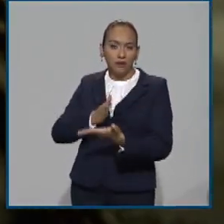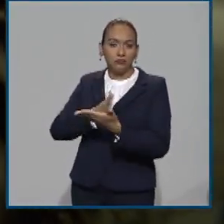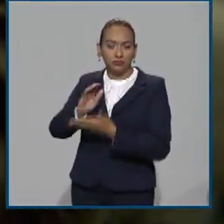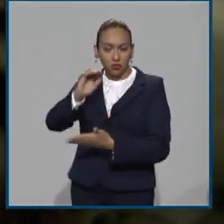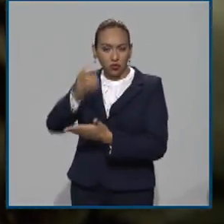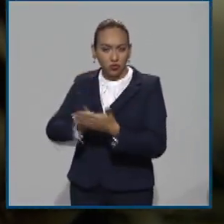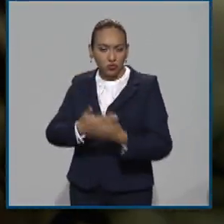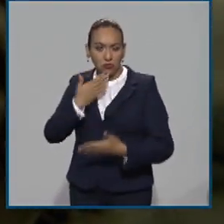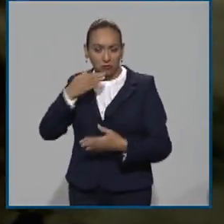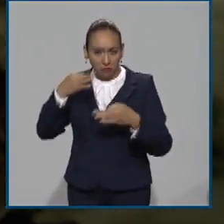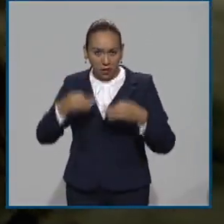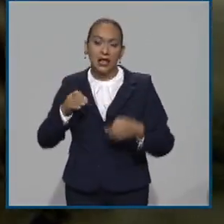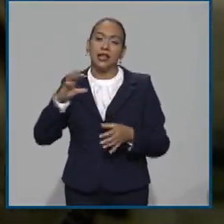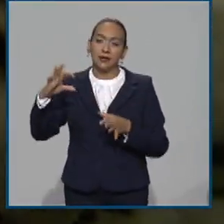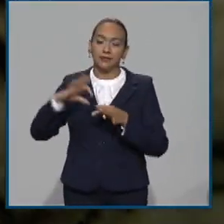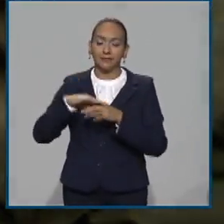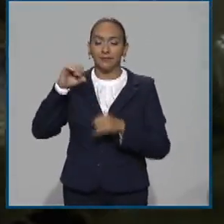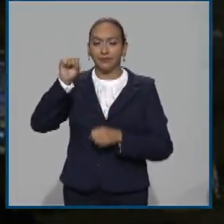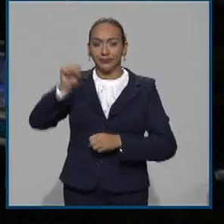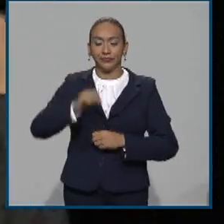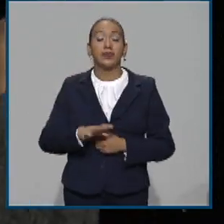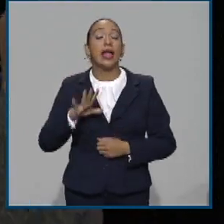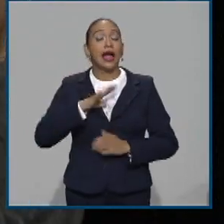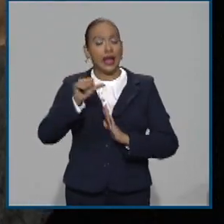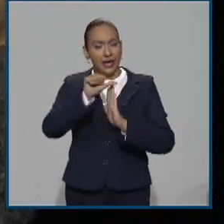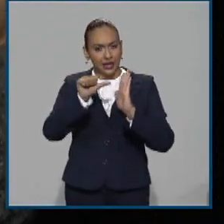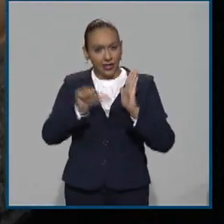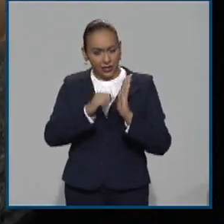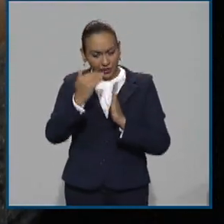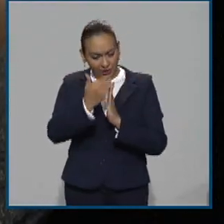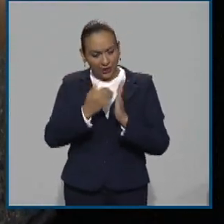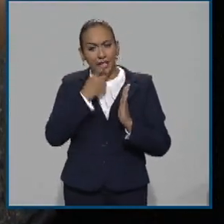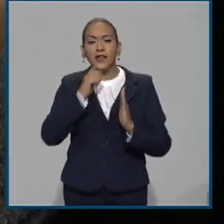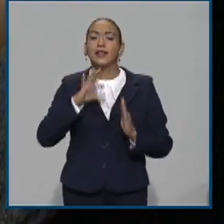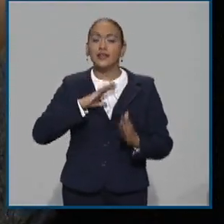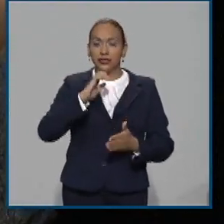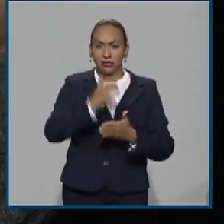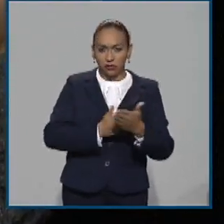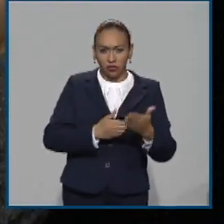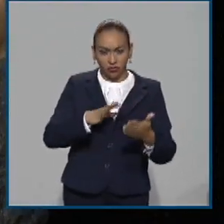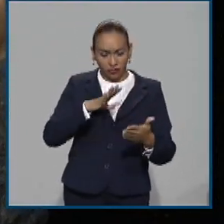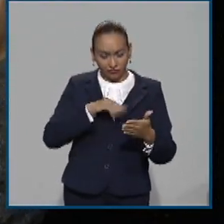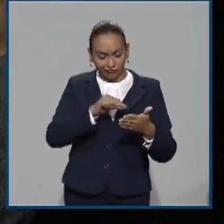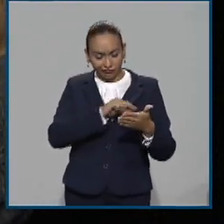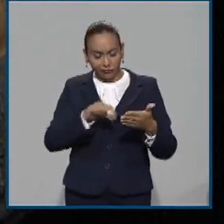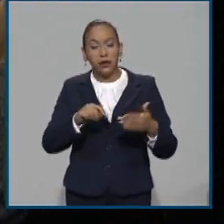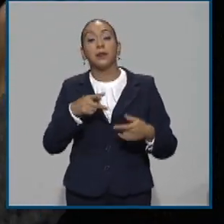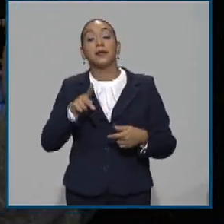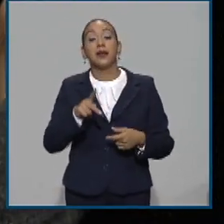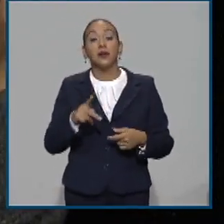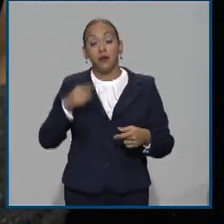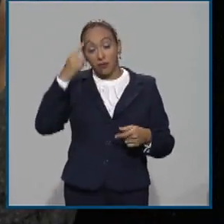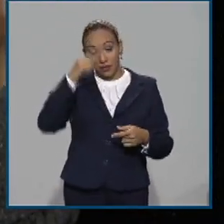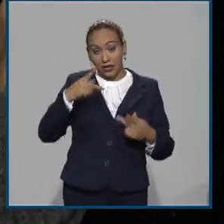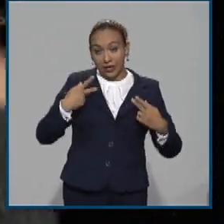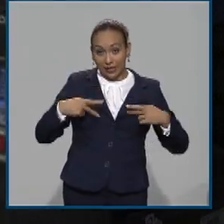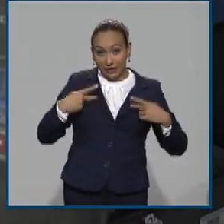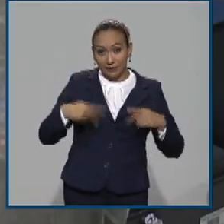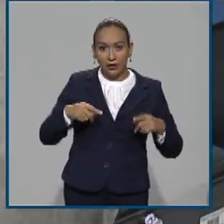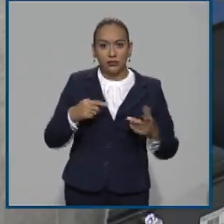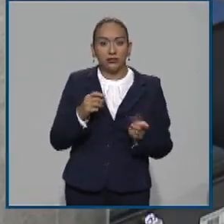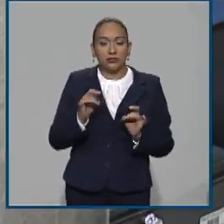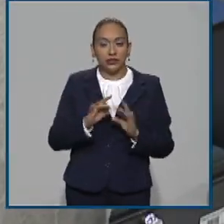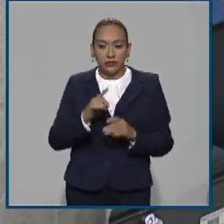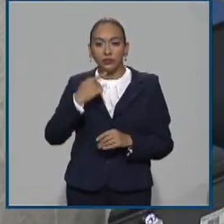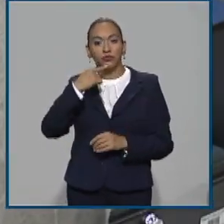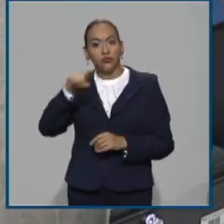contrato. Si bien dichos artículos fijan las reglas para la celebración del contrato, la forma para que las partes comparezcan a juicio y